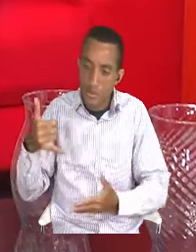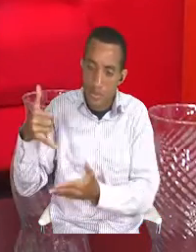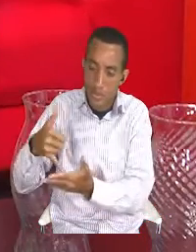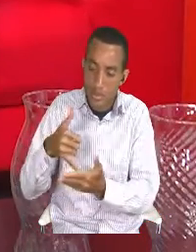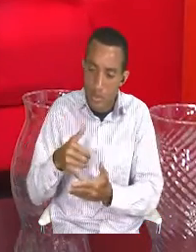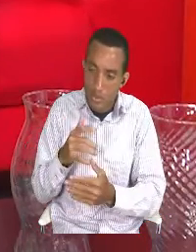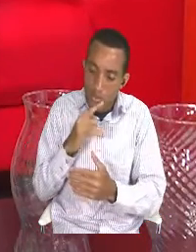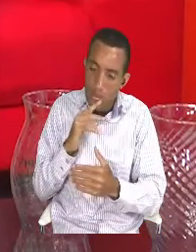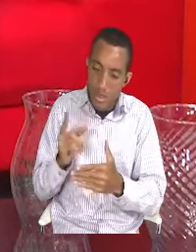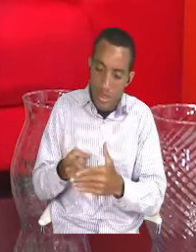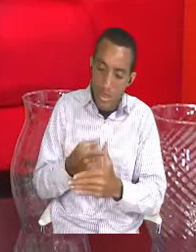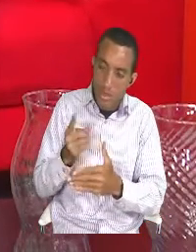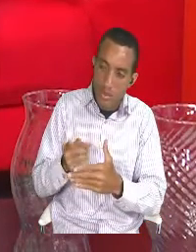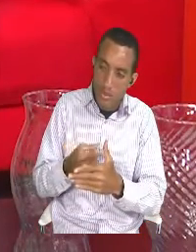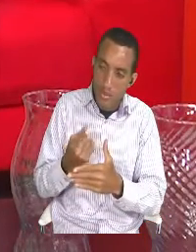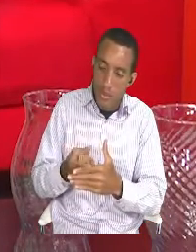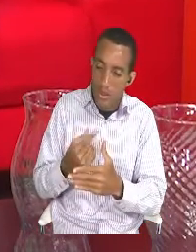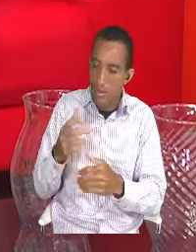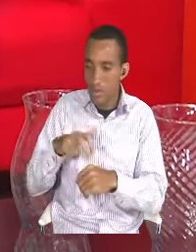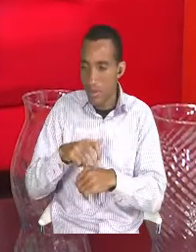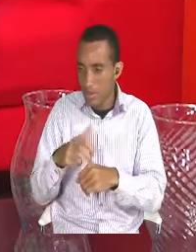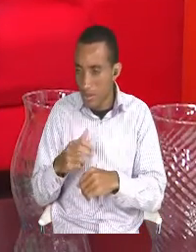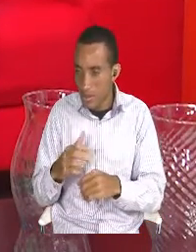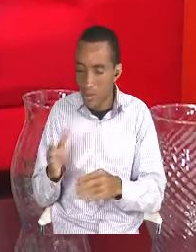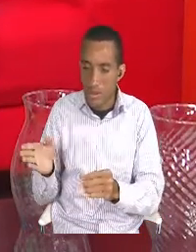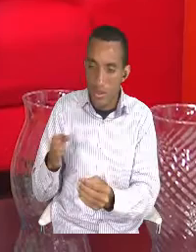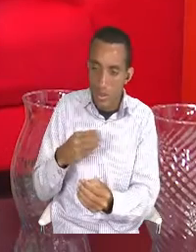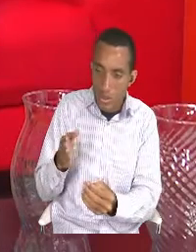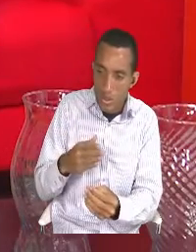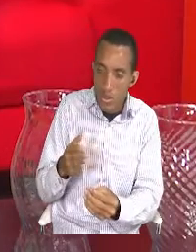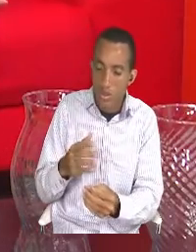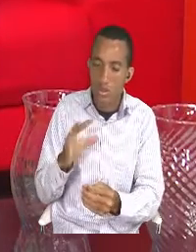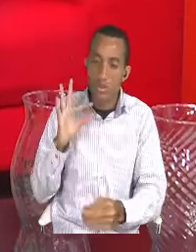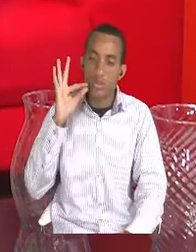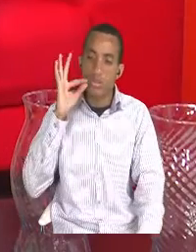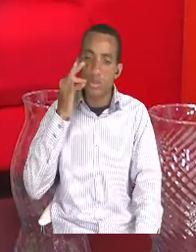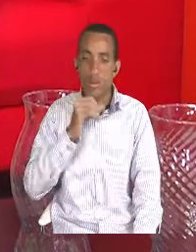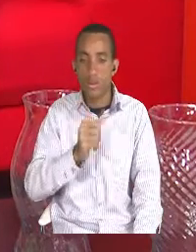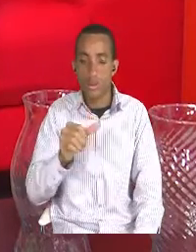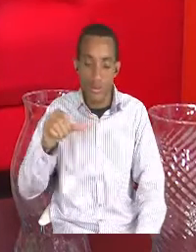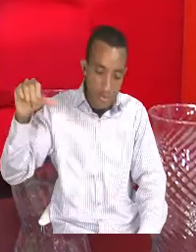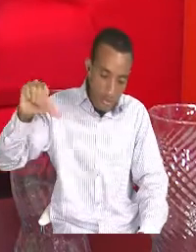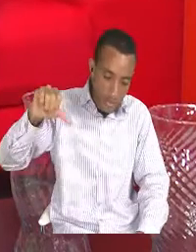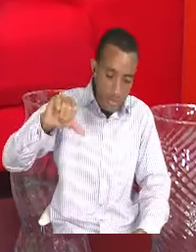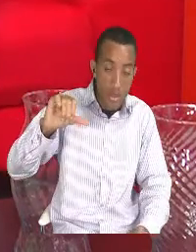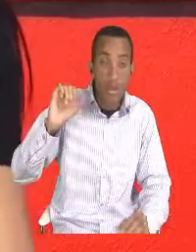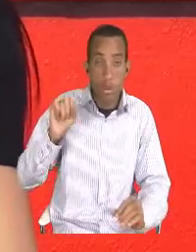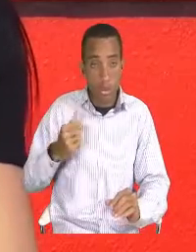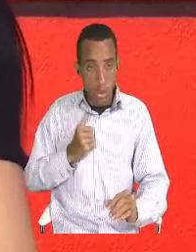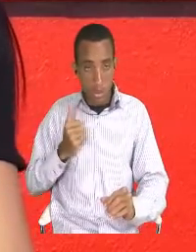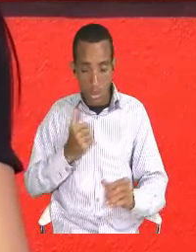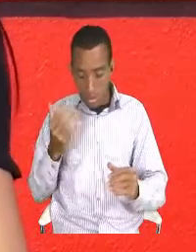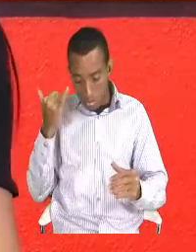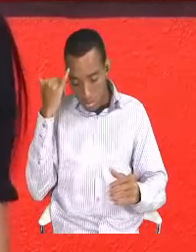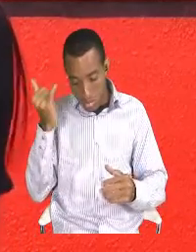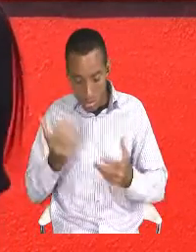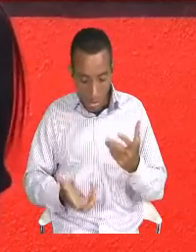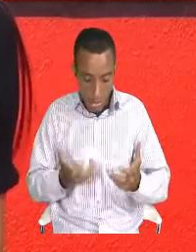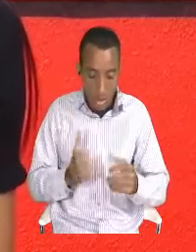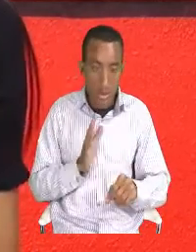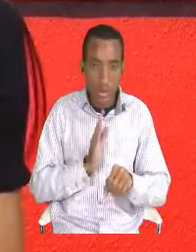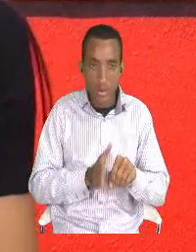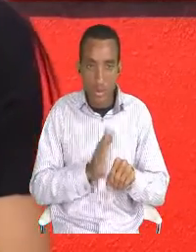o unas papas al vapor de perejil o romeros, súper delicioso. Una salsa la podemos hacer en casa, muy breve, los tomates